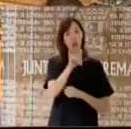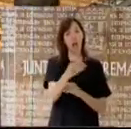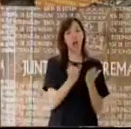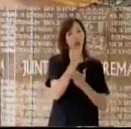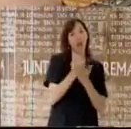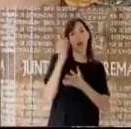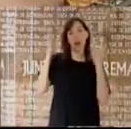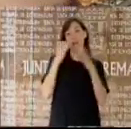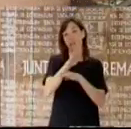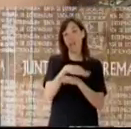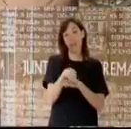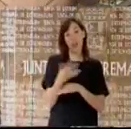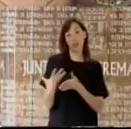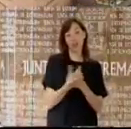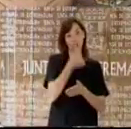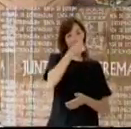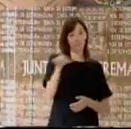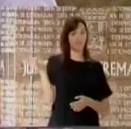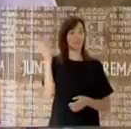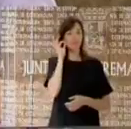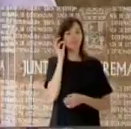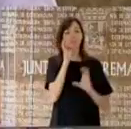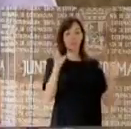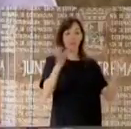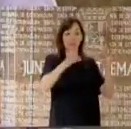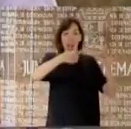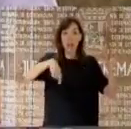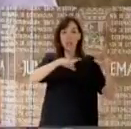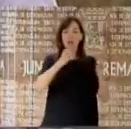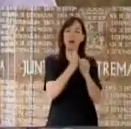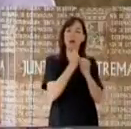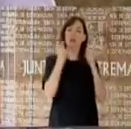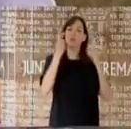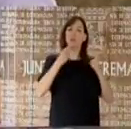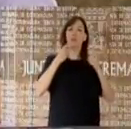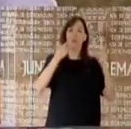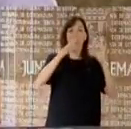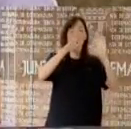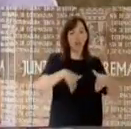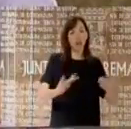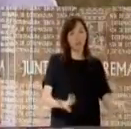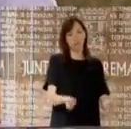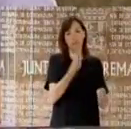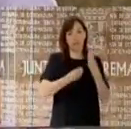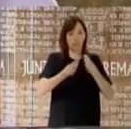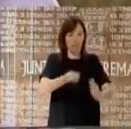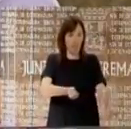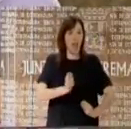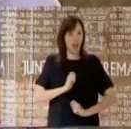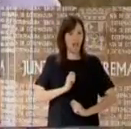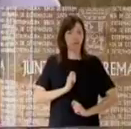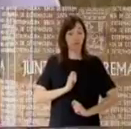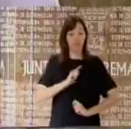ganaderos y ganaderas, todos aquellos que hacen con su trabajo que todos y todas estemos alimentados y,